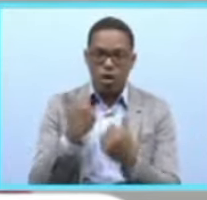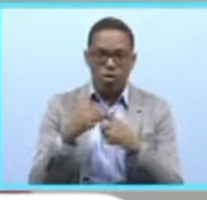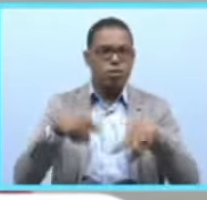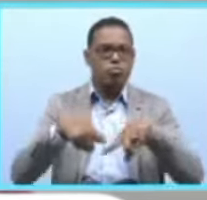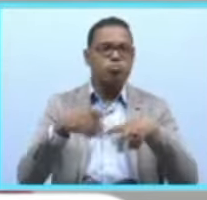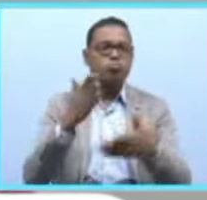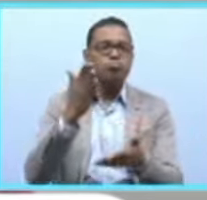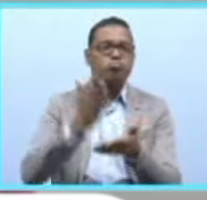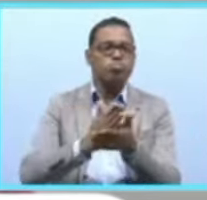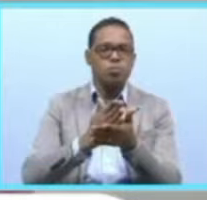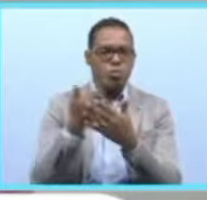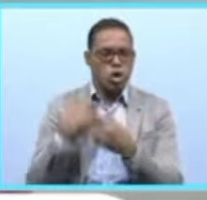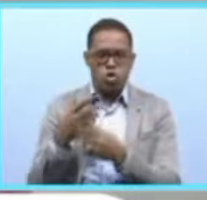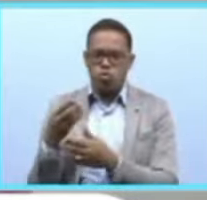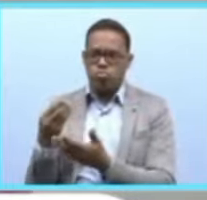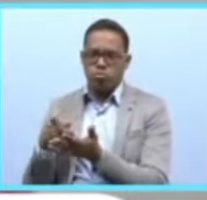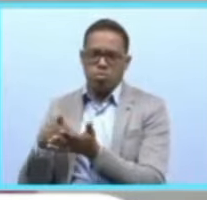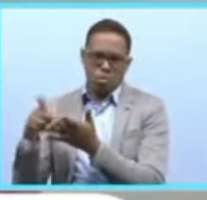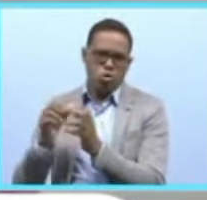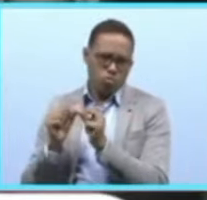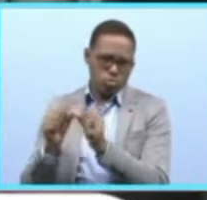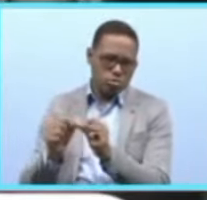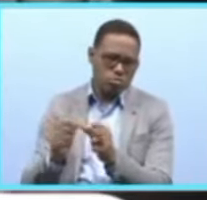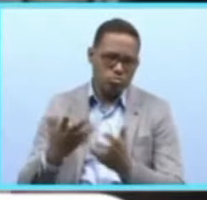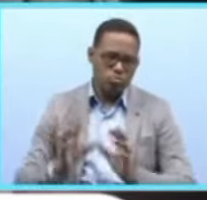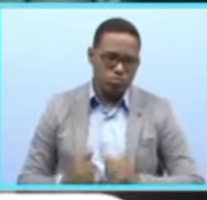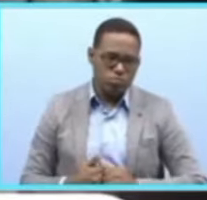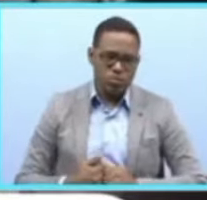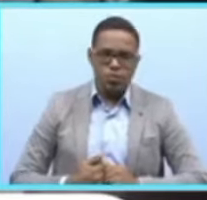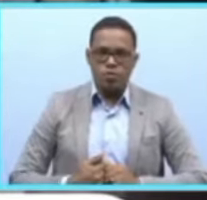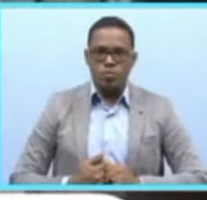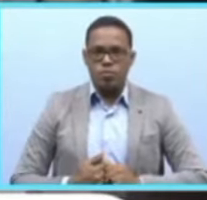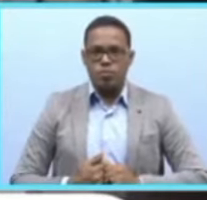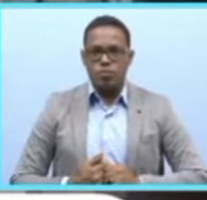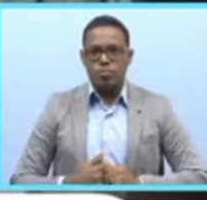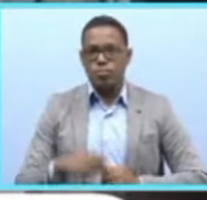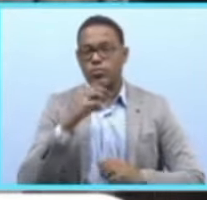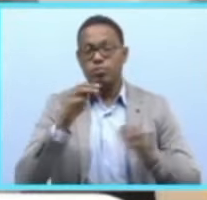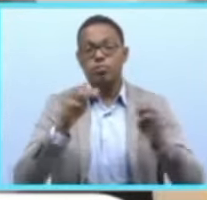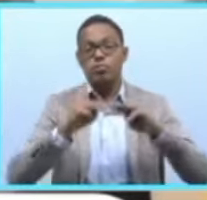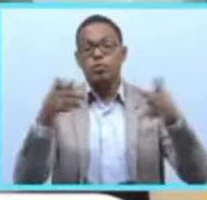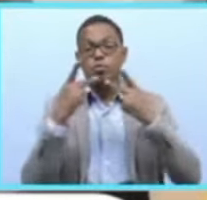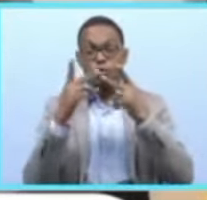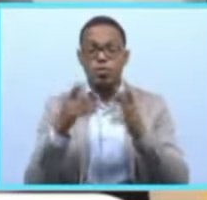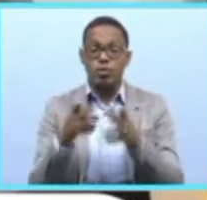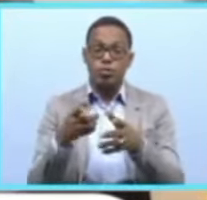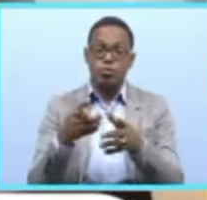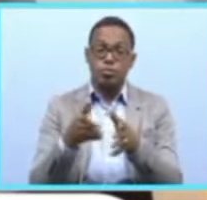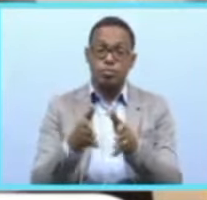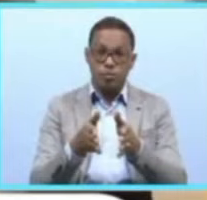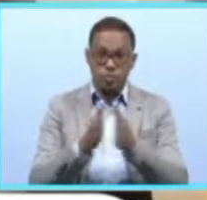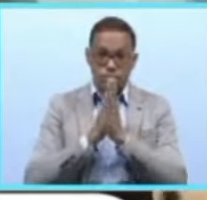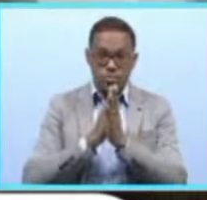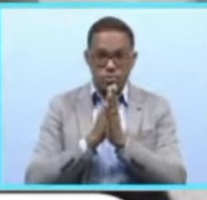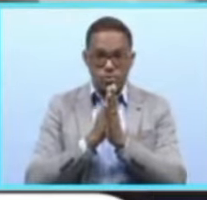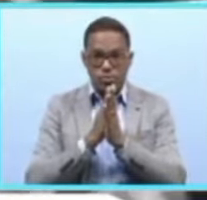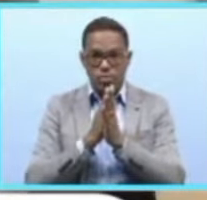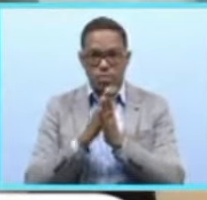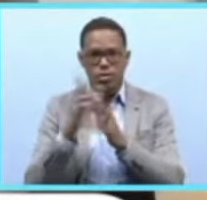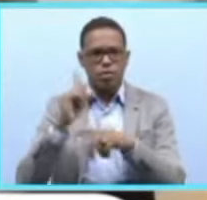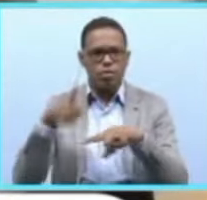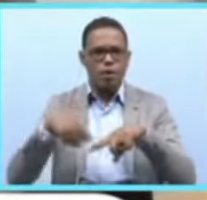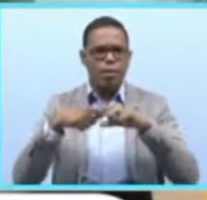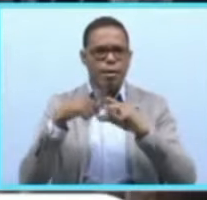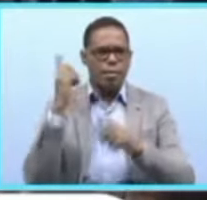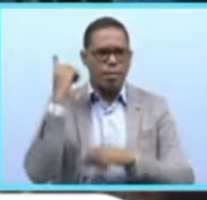haga arroje los resultados. El Ministerio Público solicitó medida de coerción para el profesor. La misma fue aplazada para